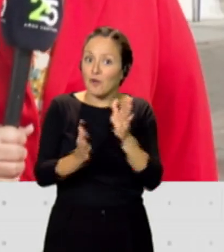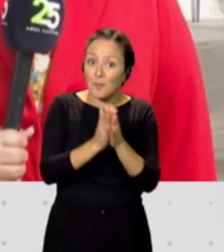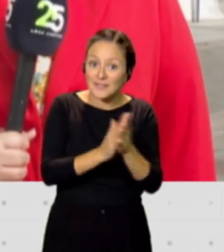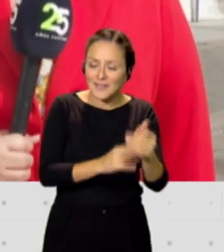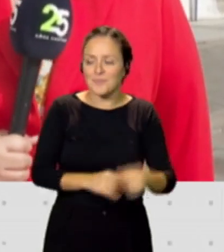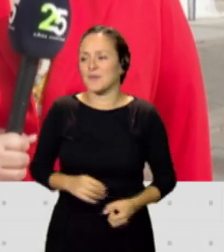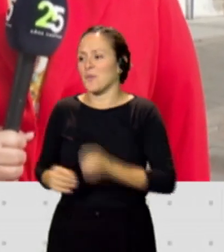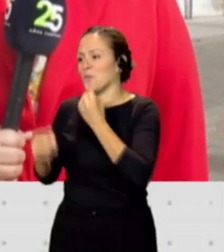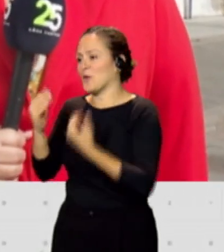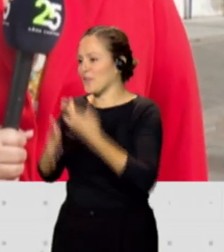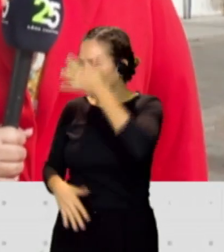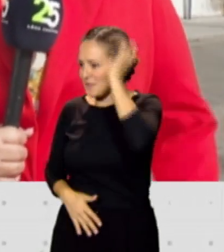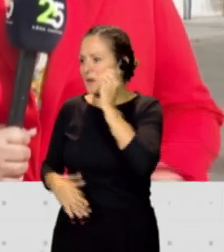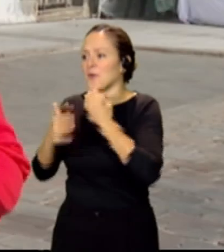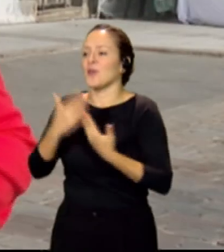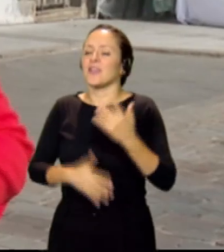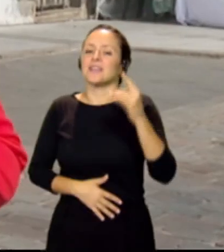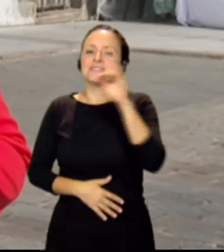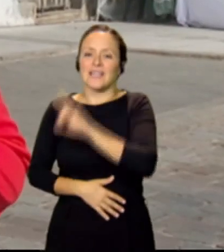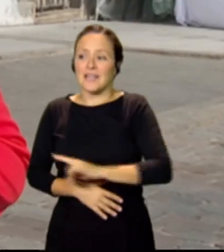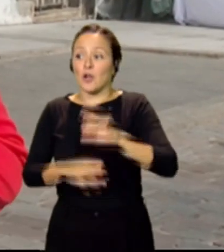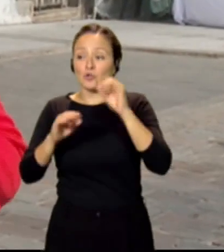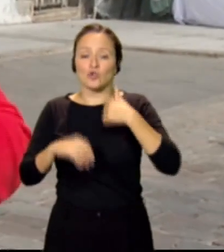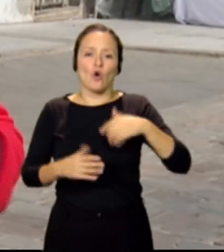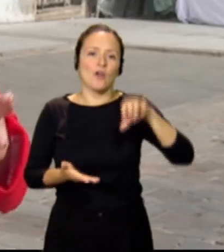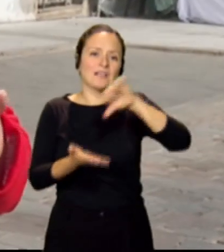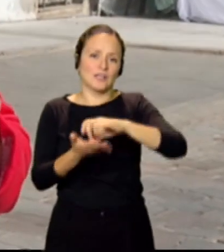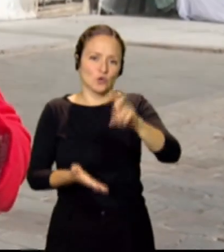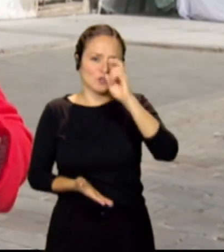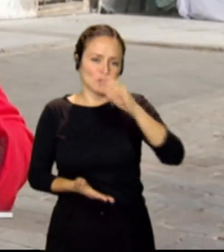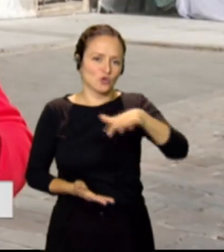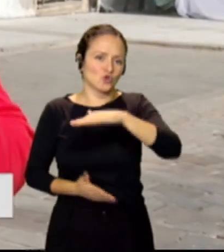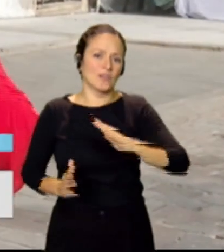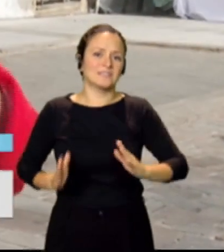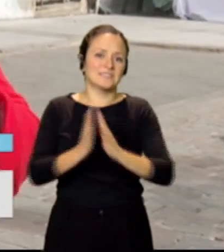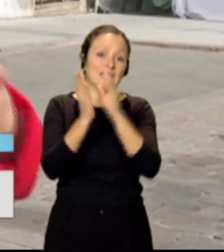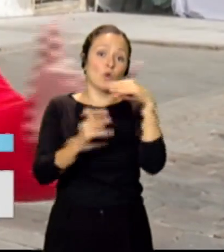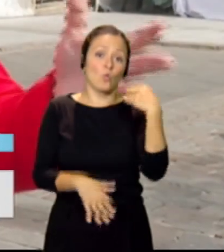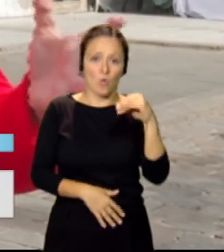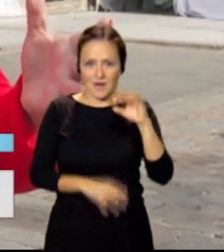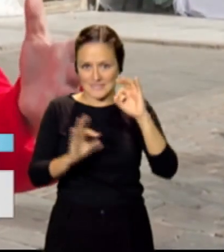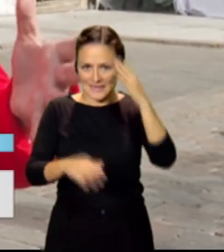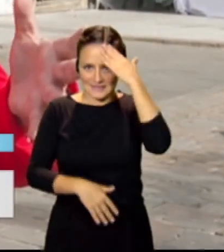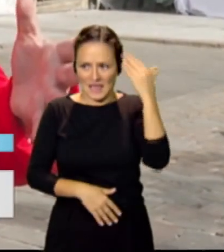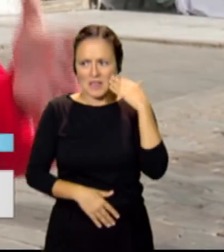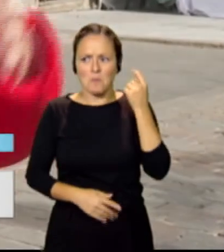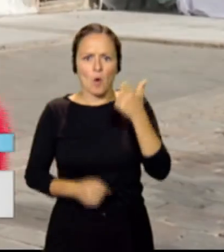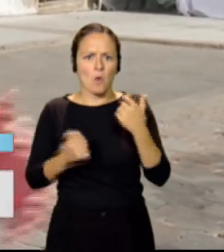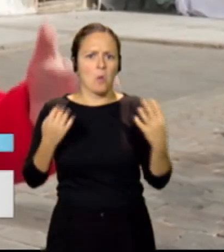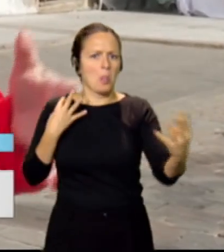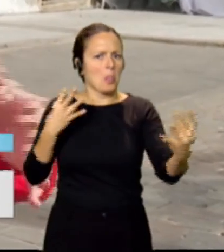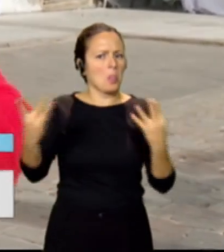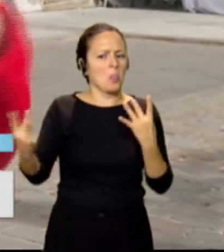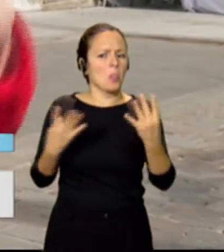Buenos días, Estivali, de nuevo. Buenos días, Canarias. Pues me encuentro en el casco histórico de San Juan, en Telde. Poco a poco se va animando la gente a